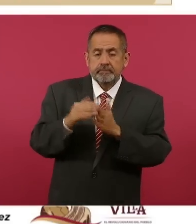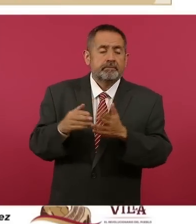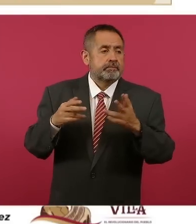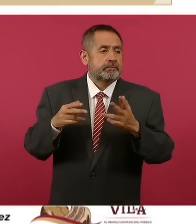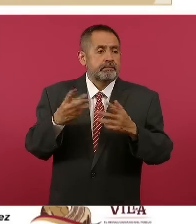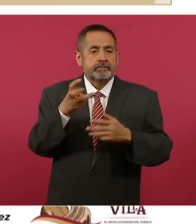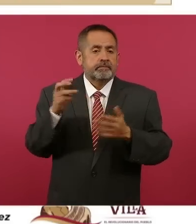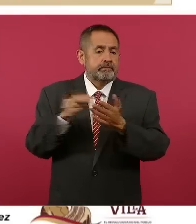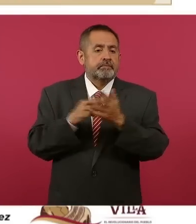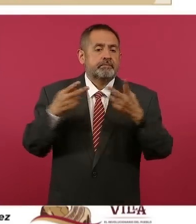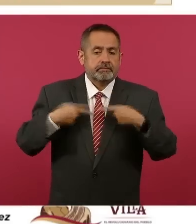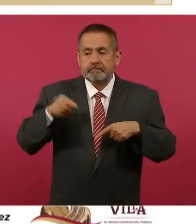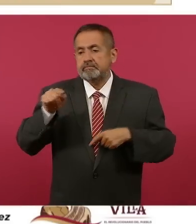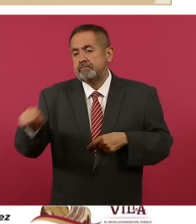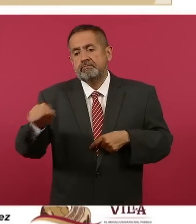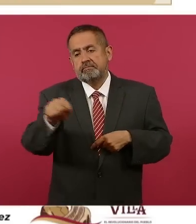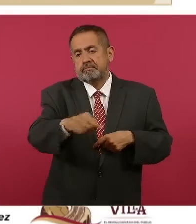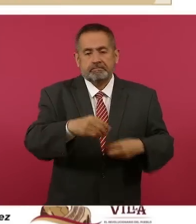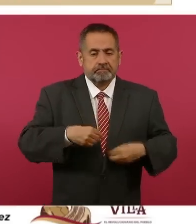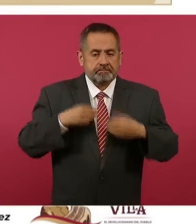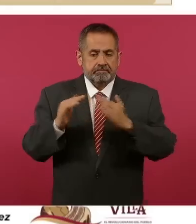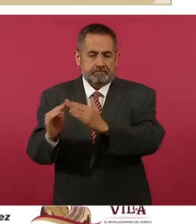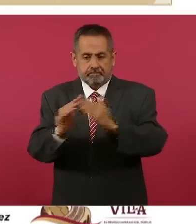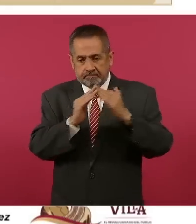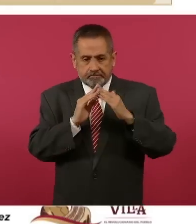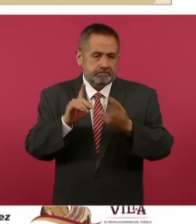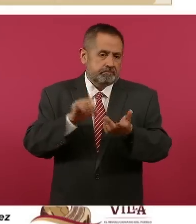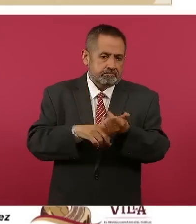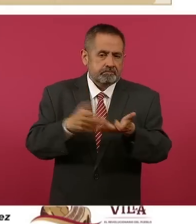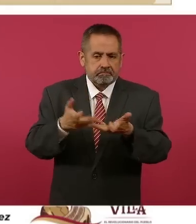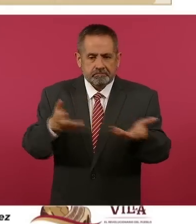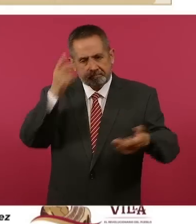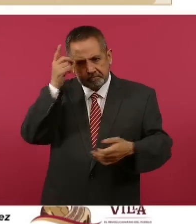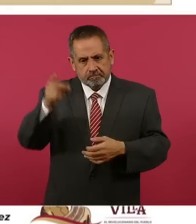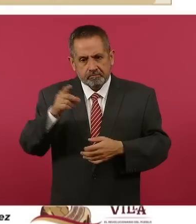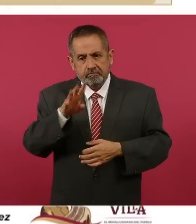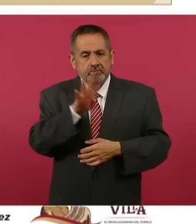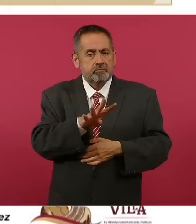21,300,000 habitantes y productores, lo que permite generar más de